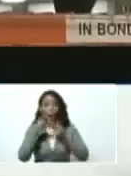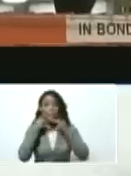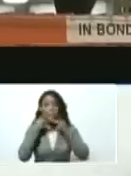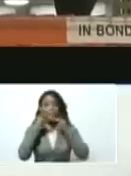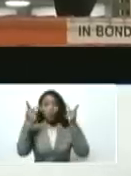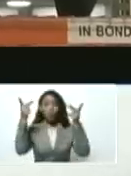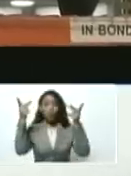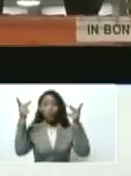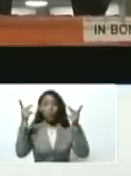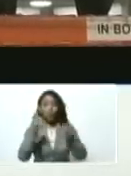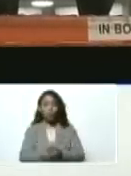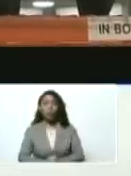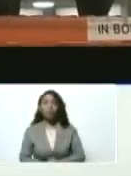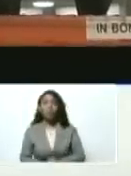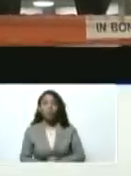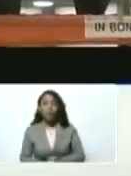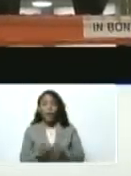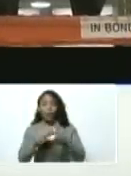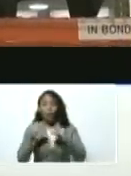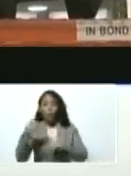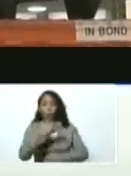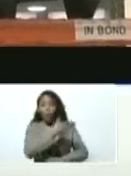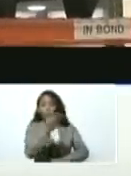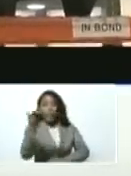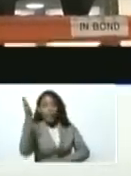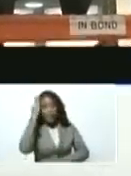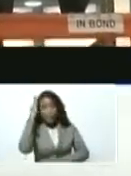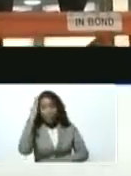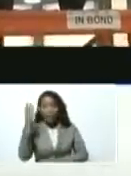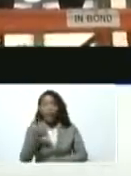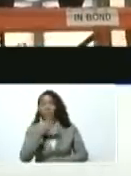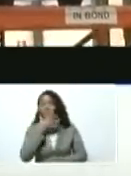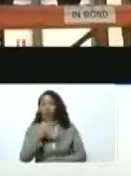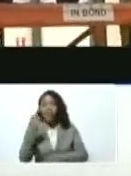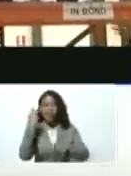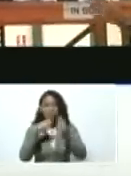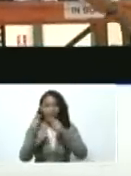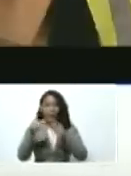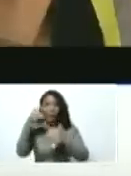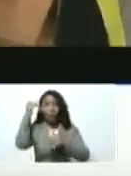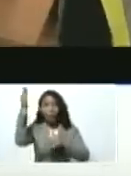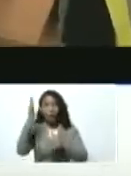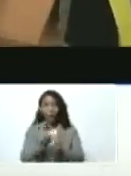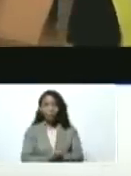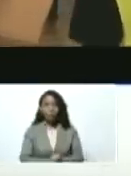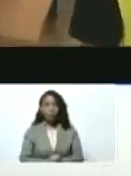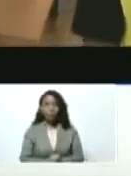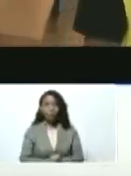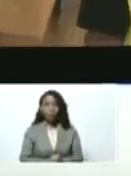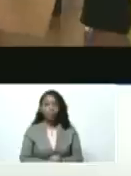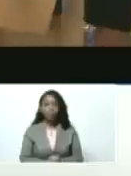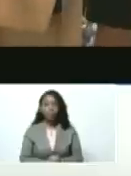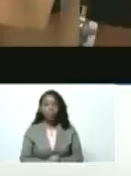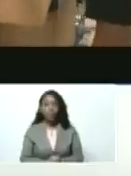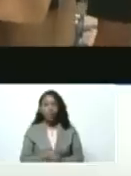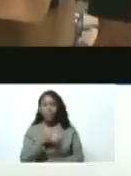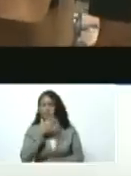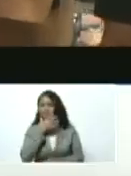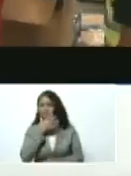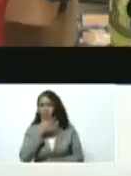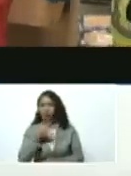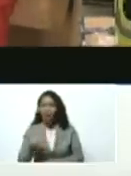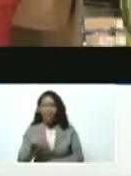difundirlo y que todos ustedes sepan lo fácil que es exportar un producto. Lo fácil que